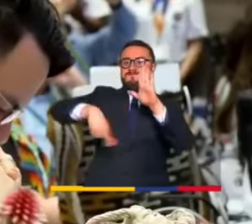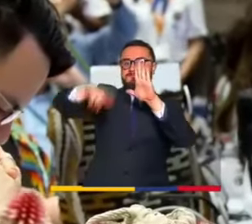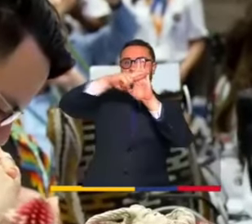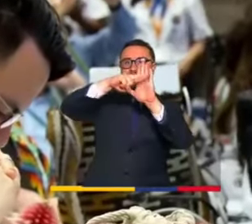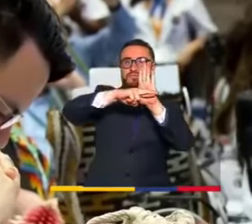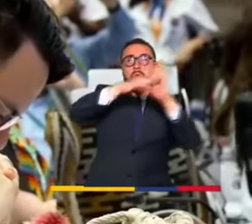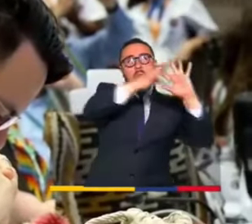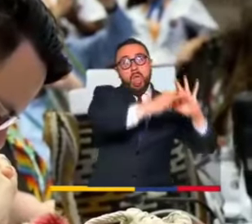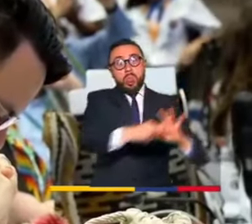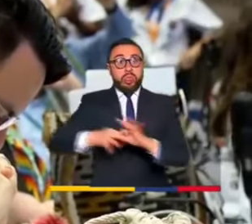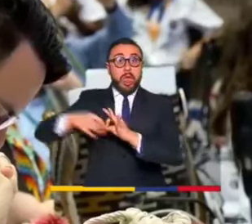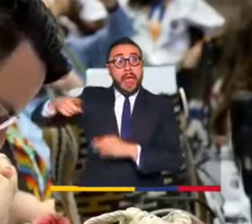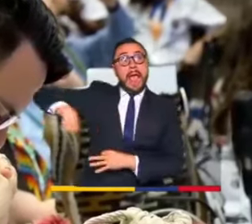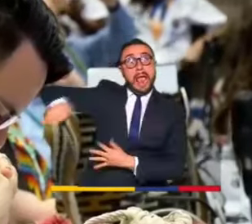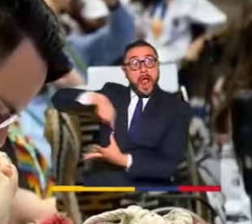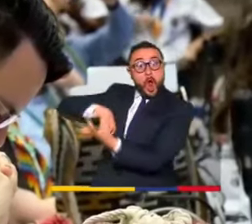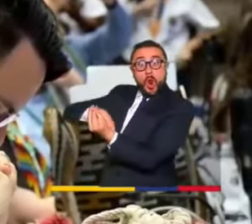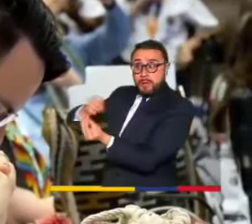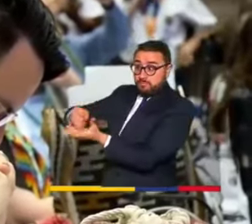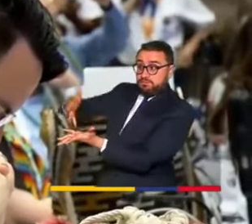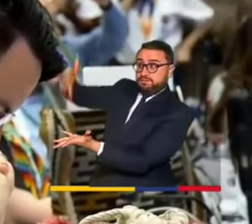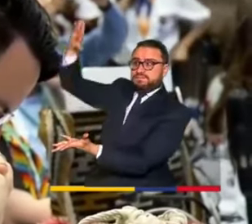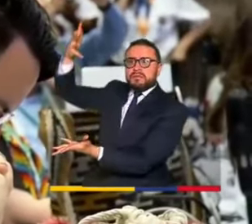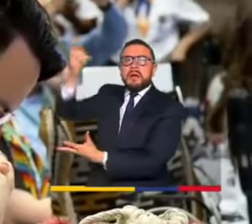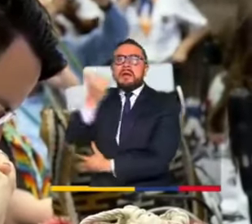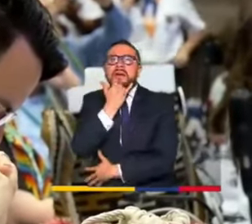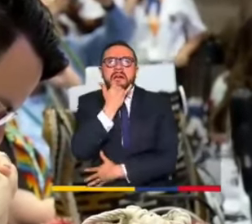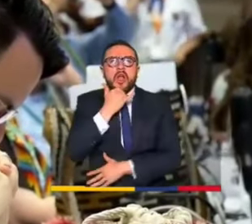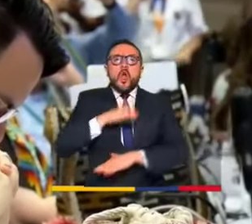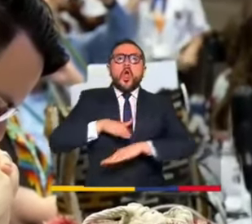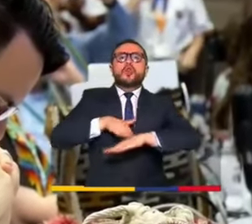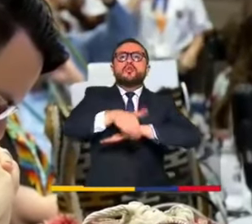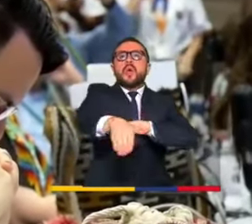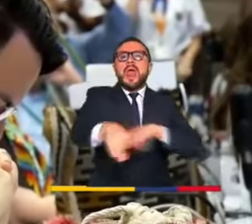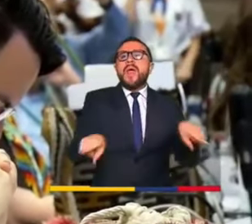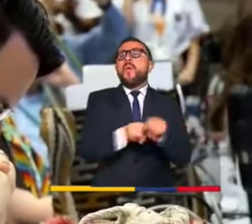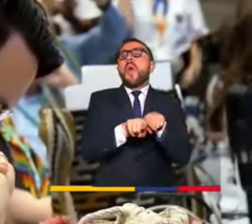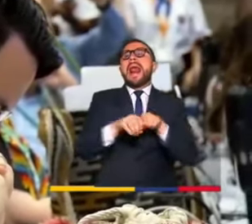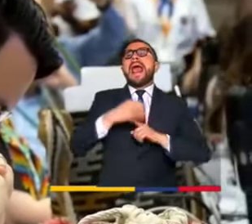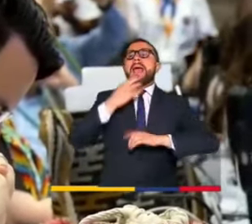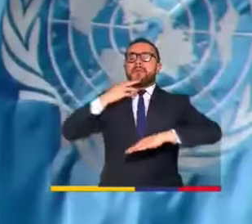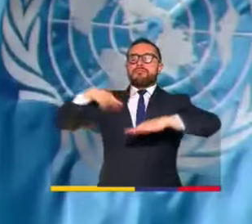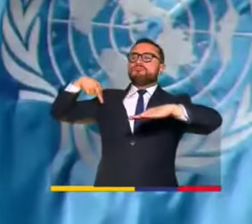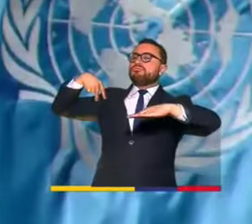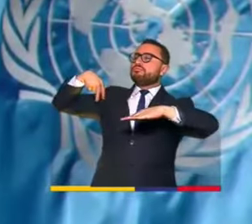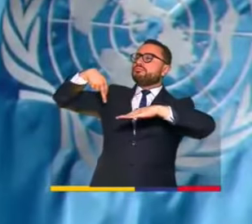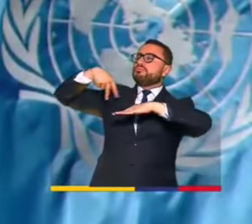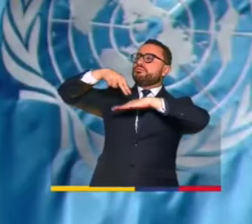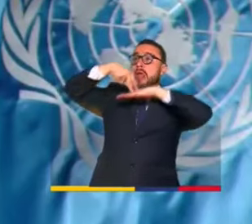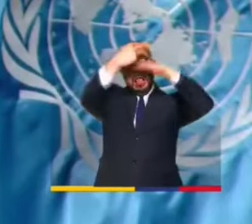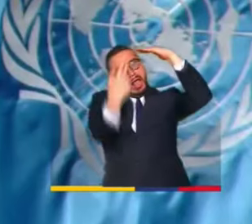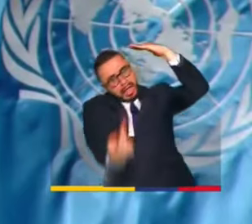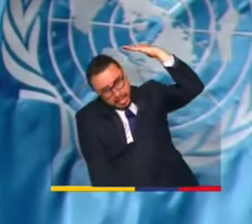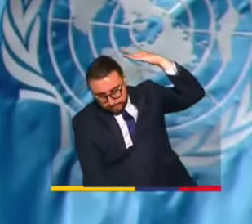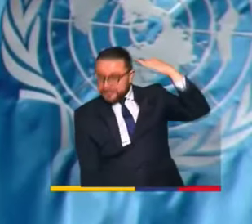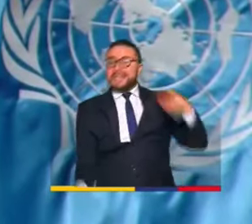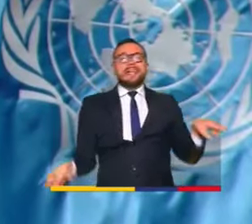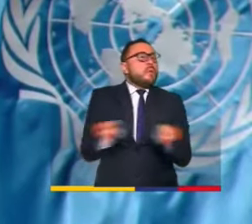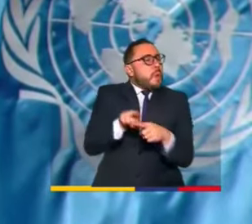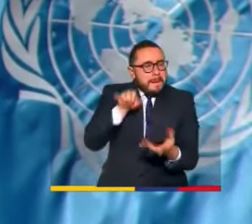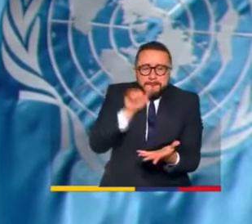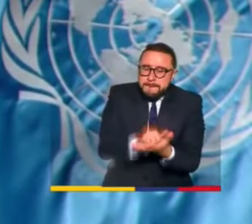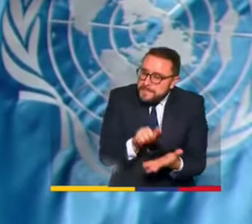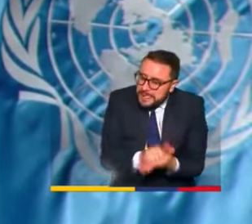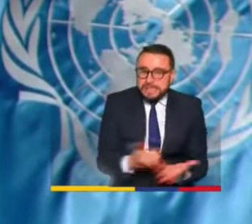codicia solo nos lleva al abismo. Es fundamental hoy cambiar deuda